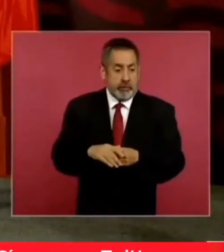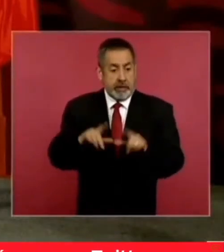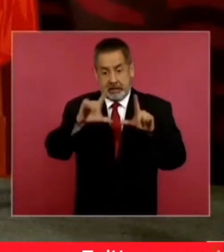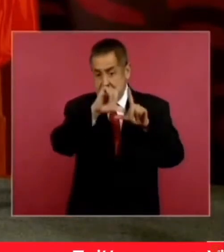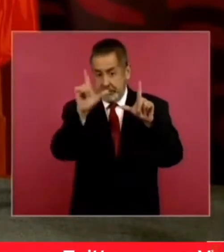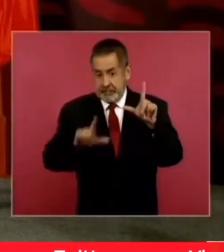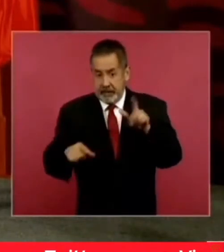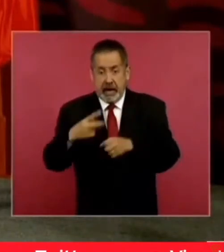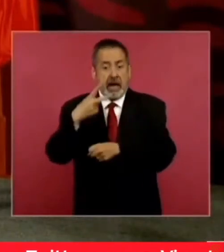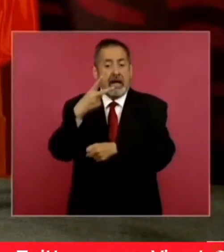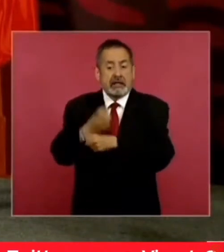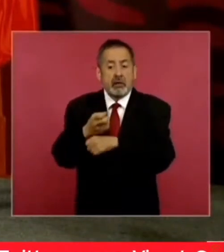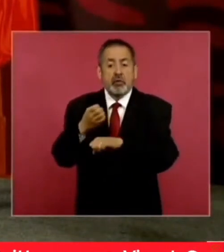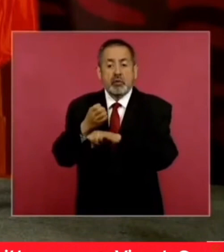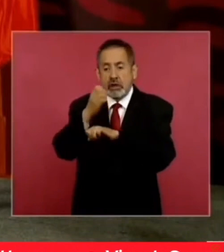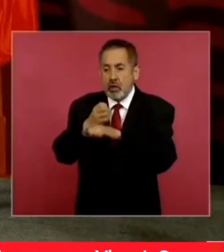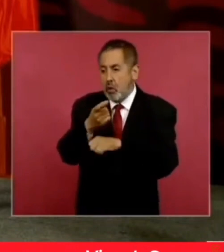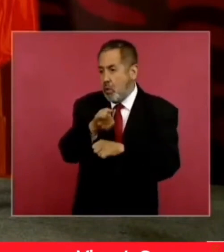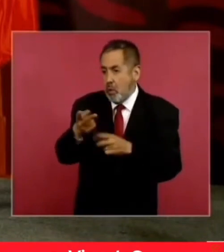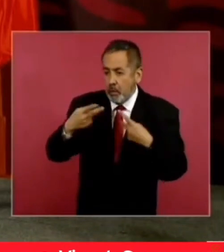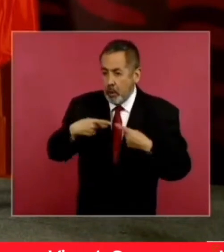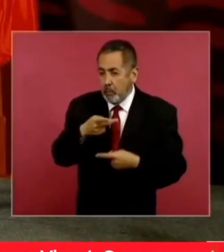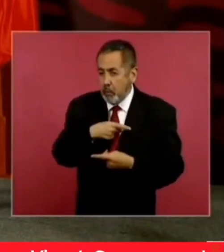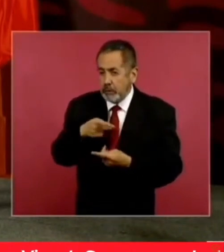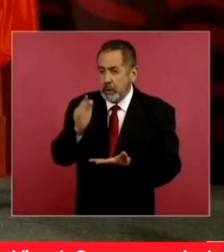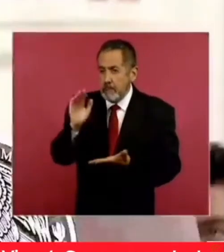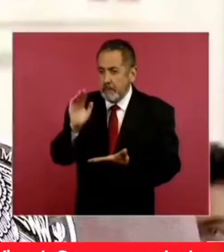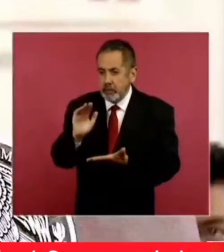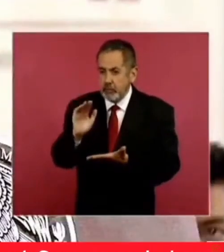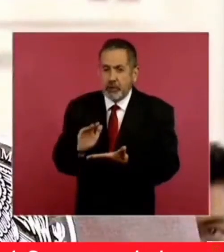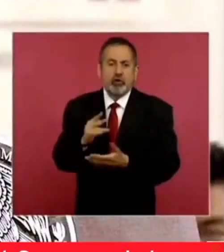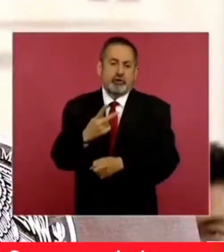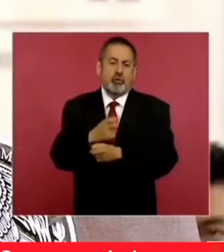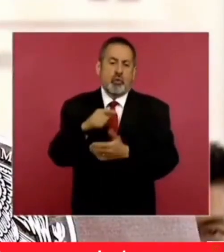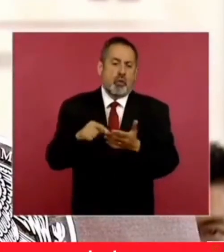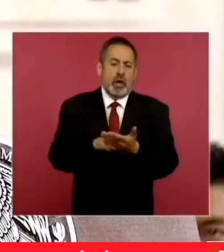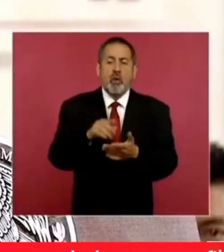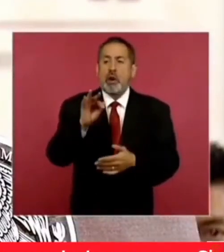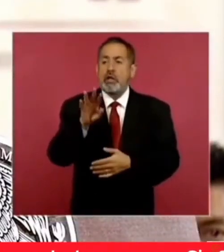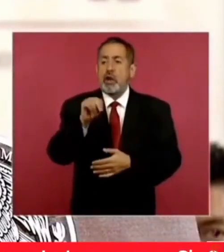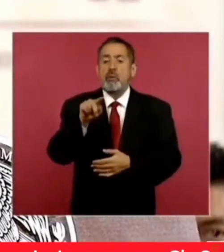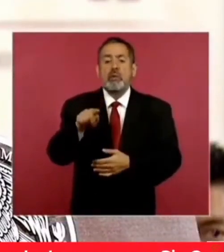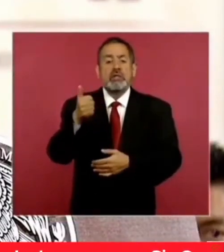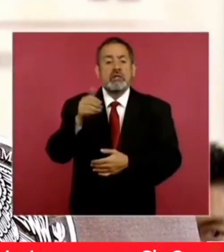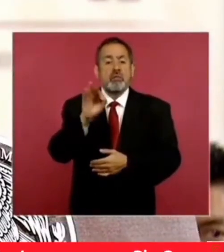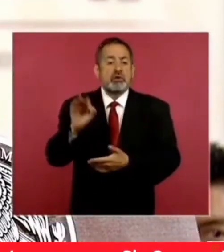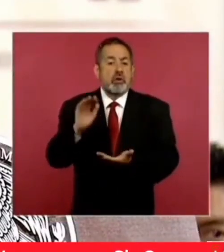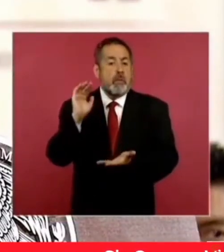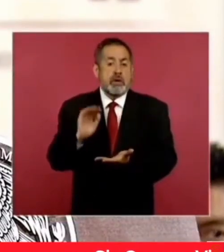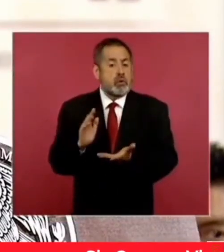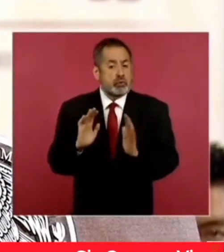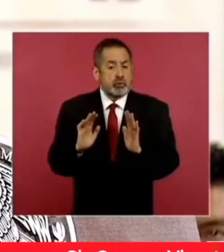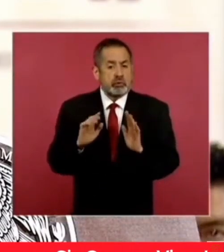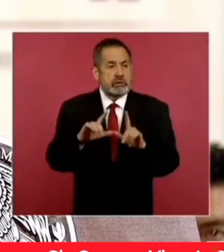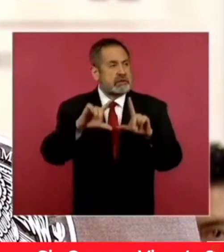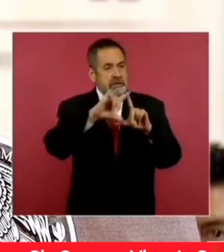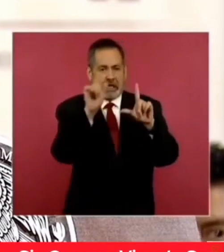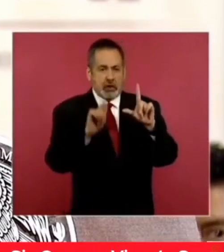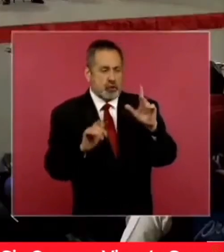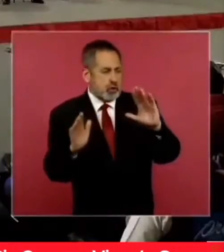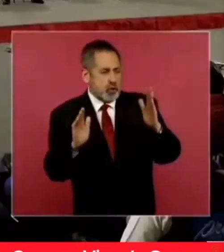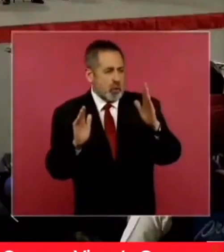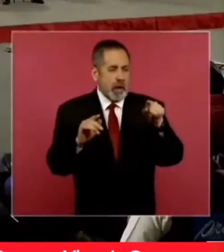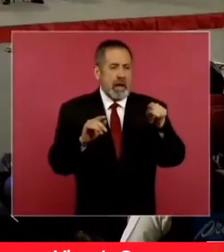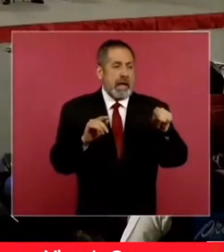estado con mayor reducción de porcentaje en este tema. Se redujo 49.6% comparado con el nivel nacional, que